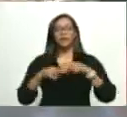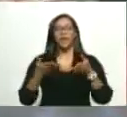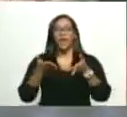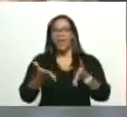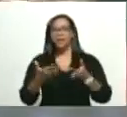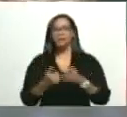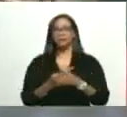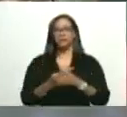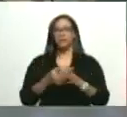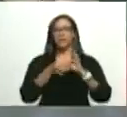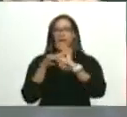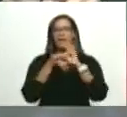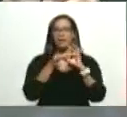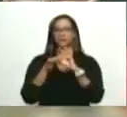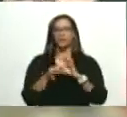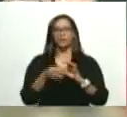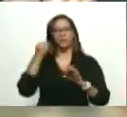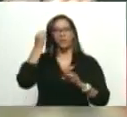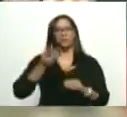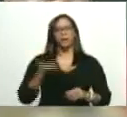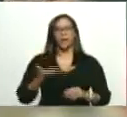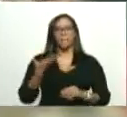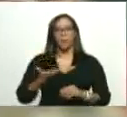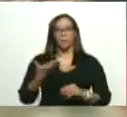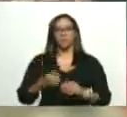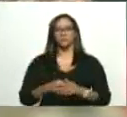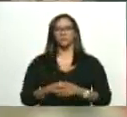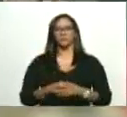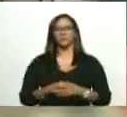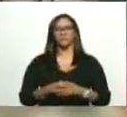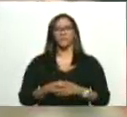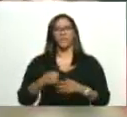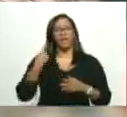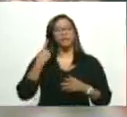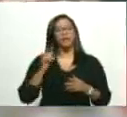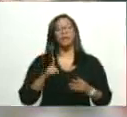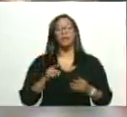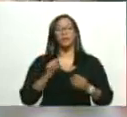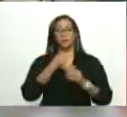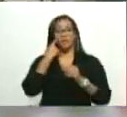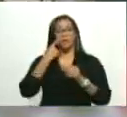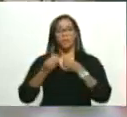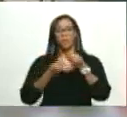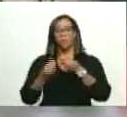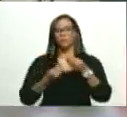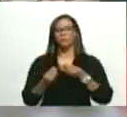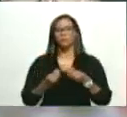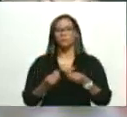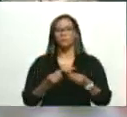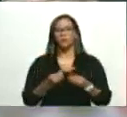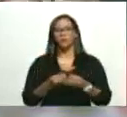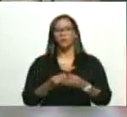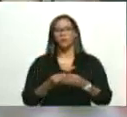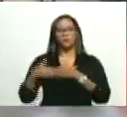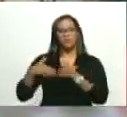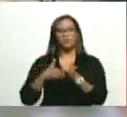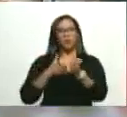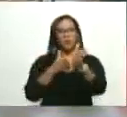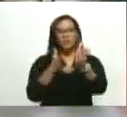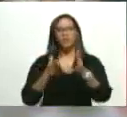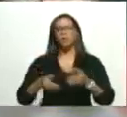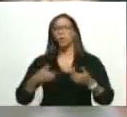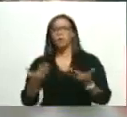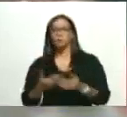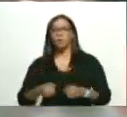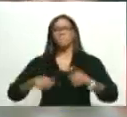esa integración regional. Creo que eso es lo más importante en este momento. Creo que la idea de dividir el continente entre corrientes, cuáles son más a